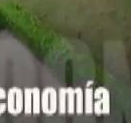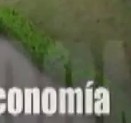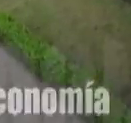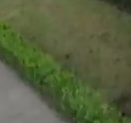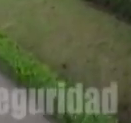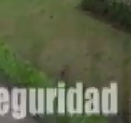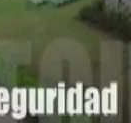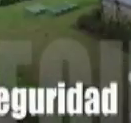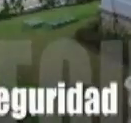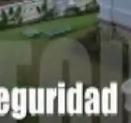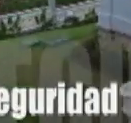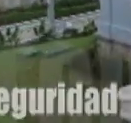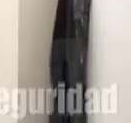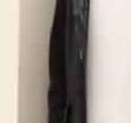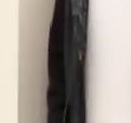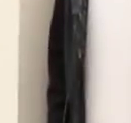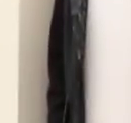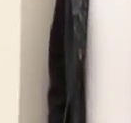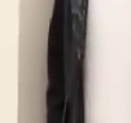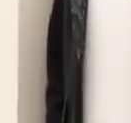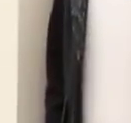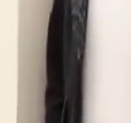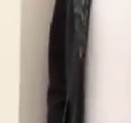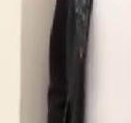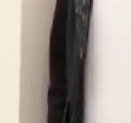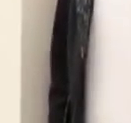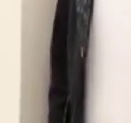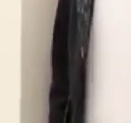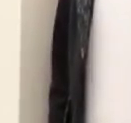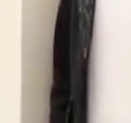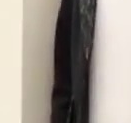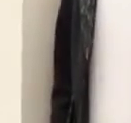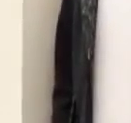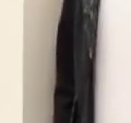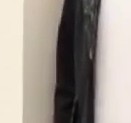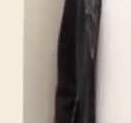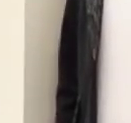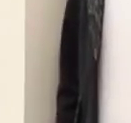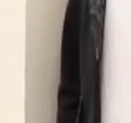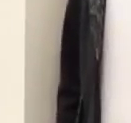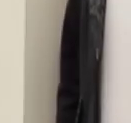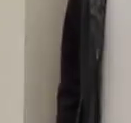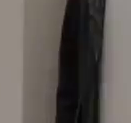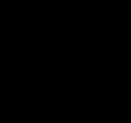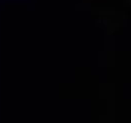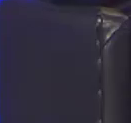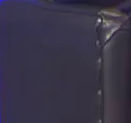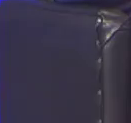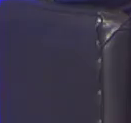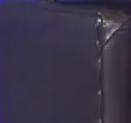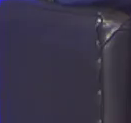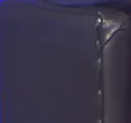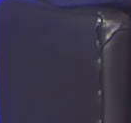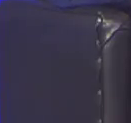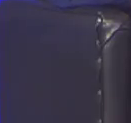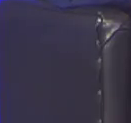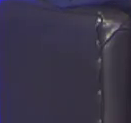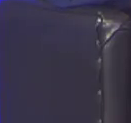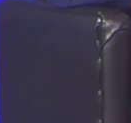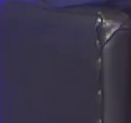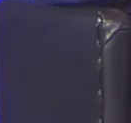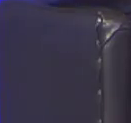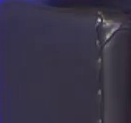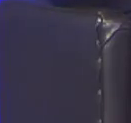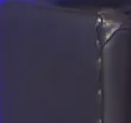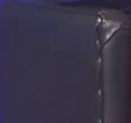economía y seguridad. Sin rodeos, donde hablamos claro y directo. Bienvenidos, muy